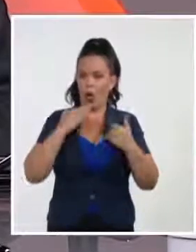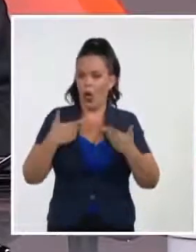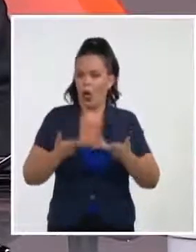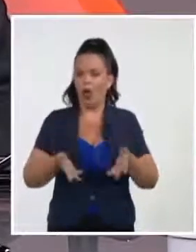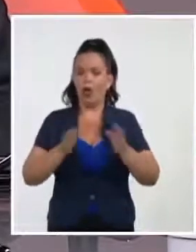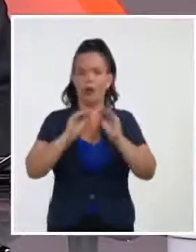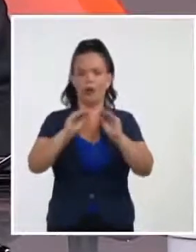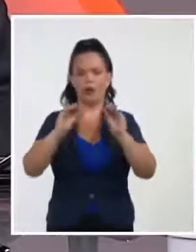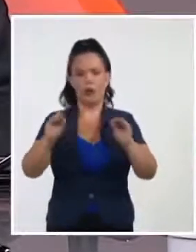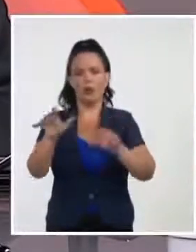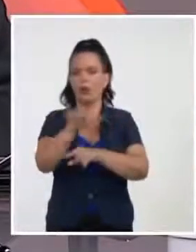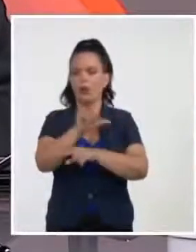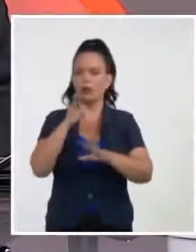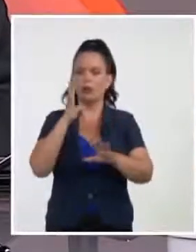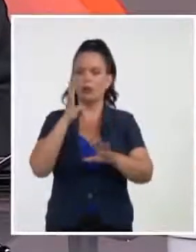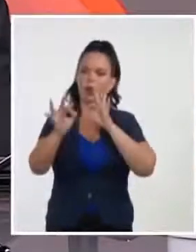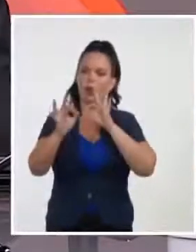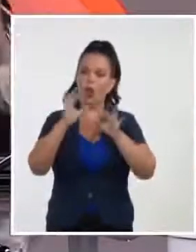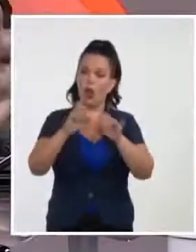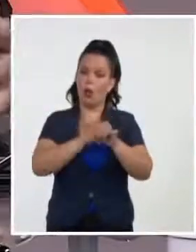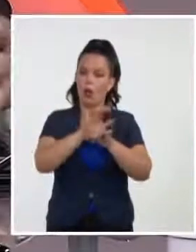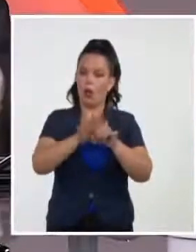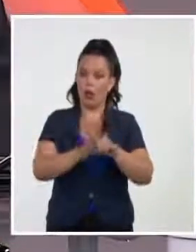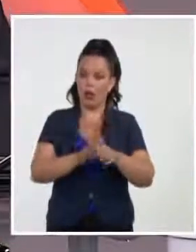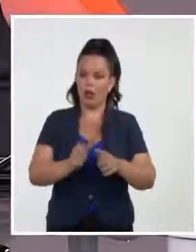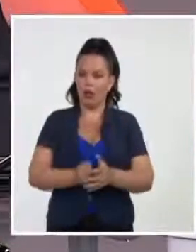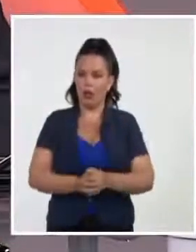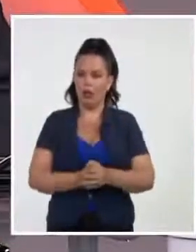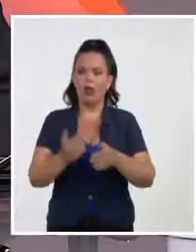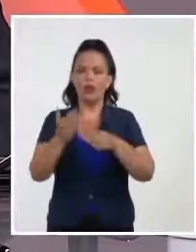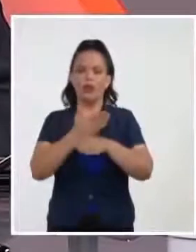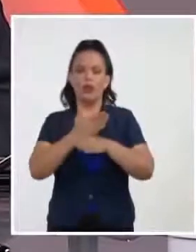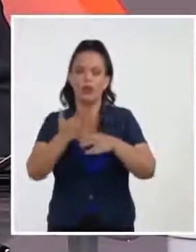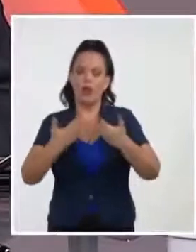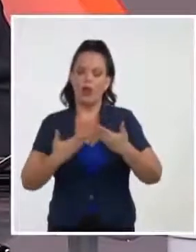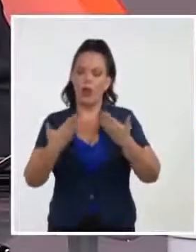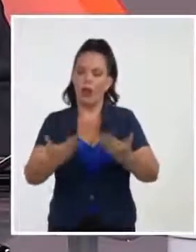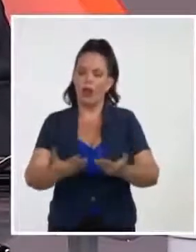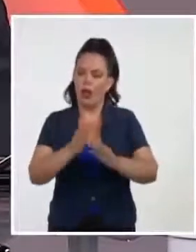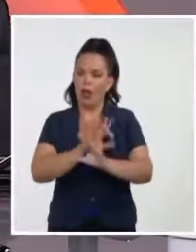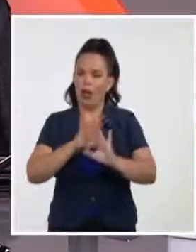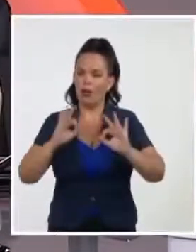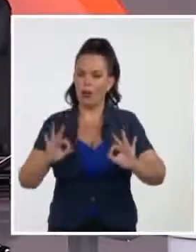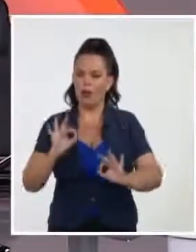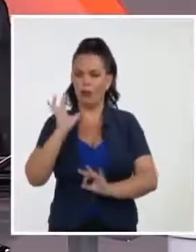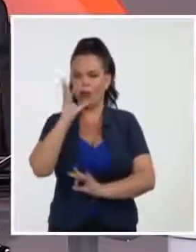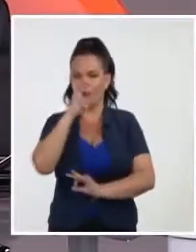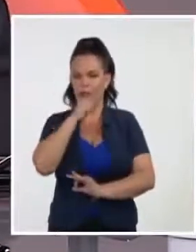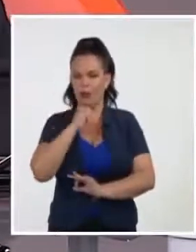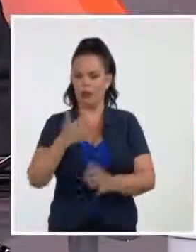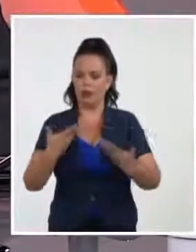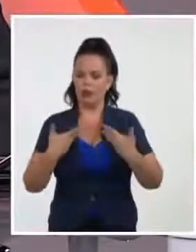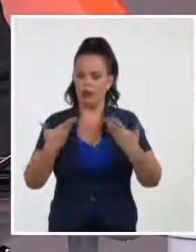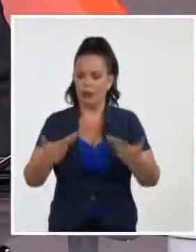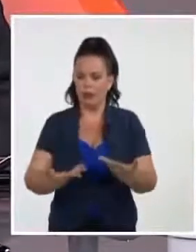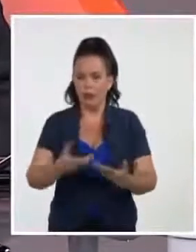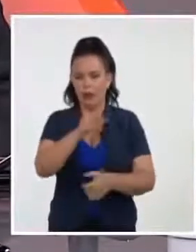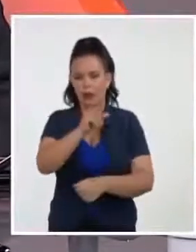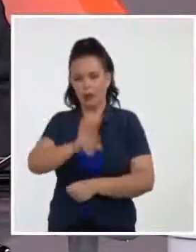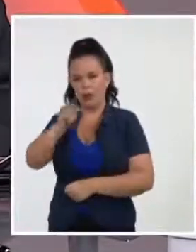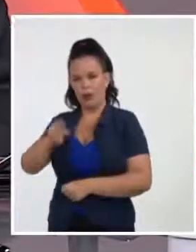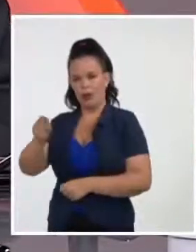propia pandemia, y hubo homenajes especiales en diversos momentos de la ceremonia al personal de salud de todo el mundo que ha